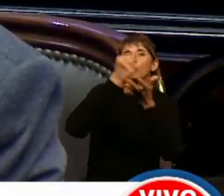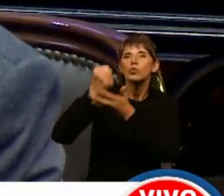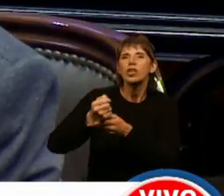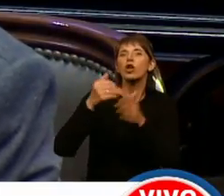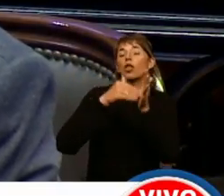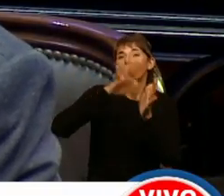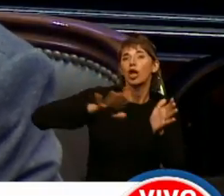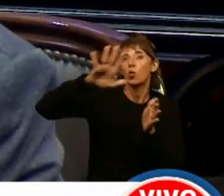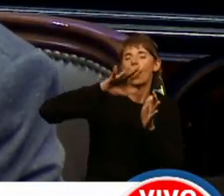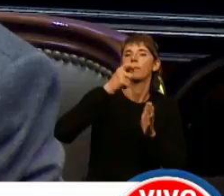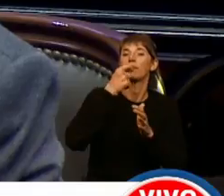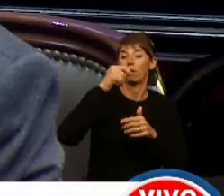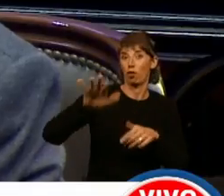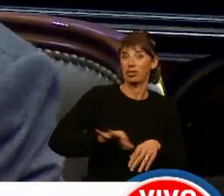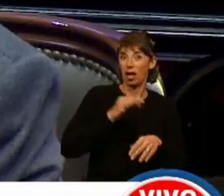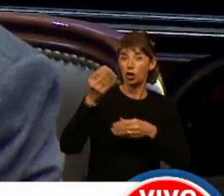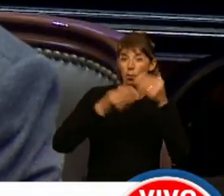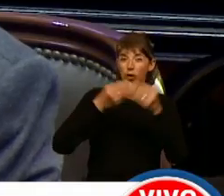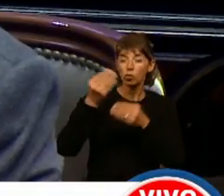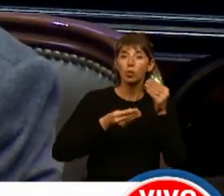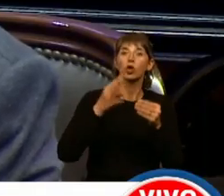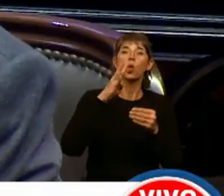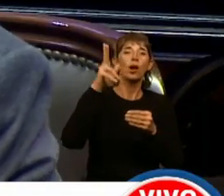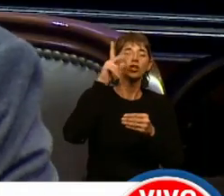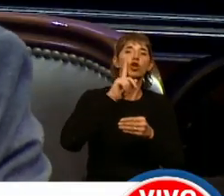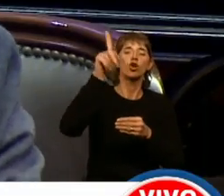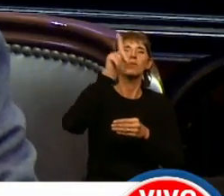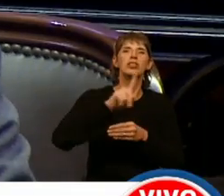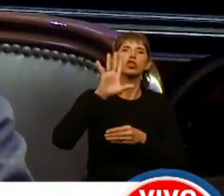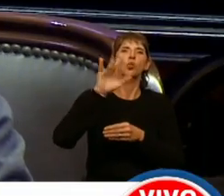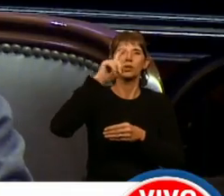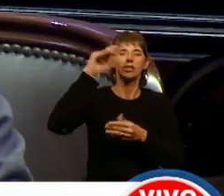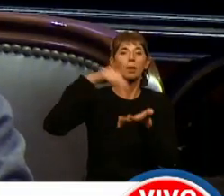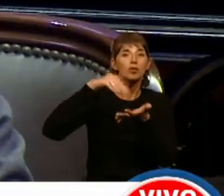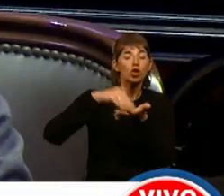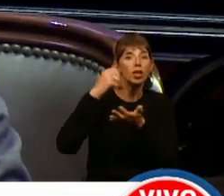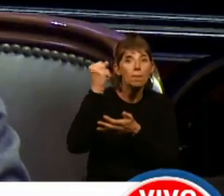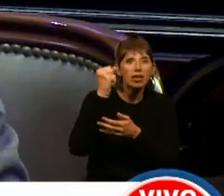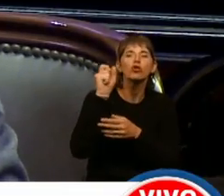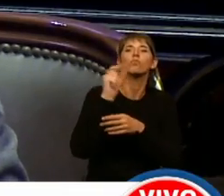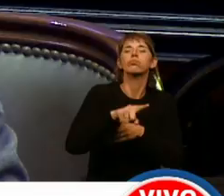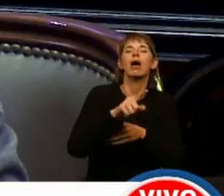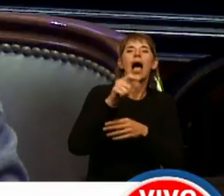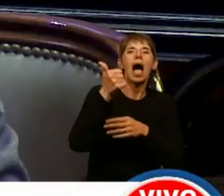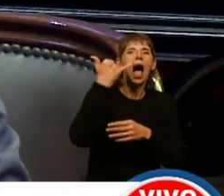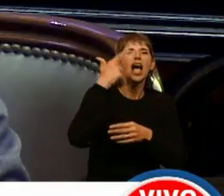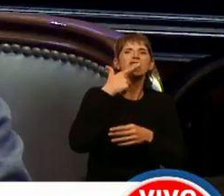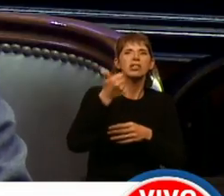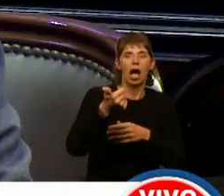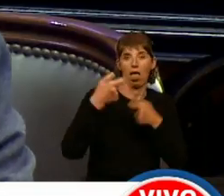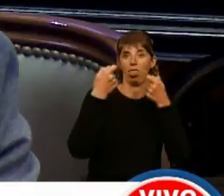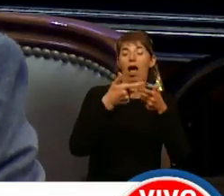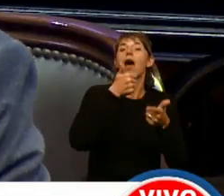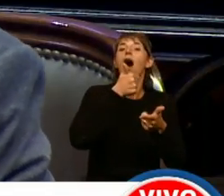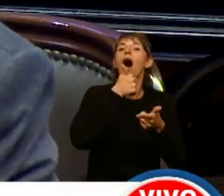se destinaron 48 mil 157 millones de pesos a la empresa prestadora del servicio de agua potable